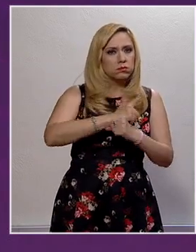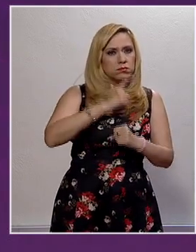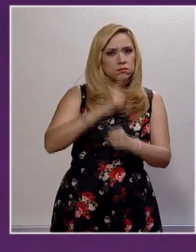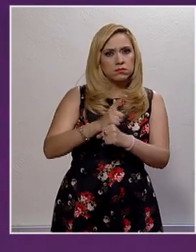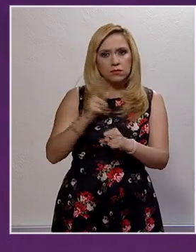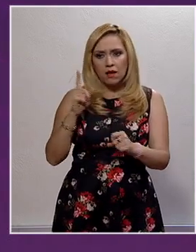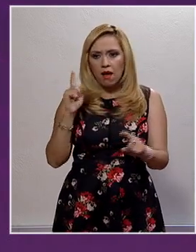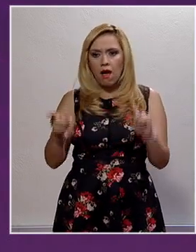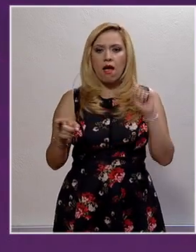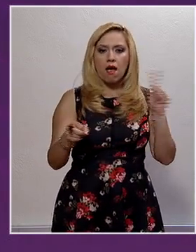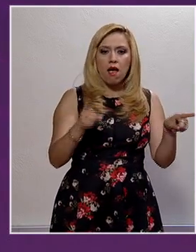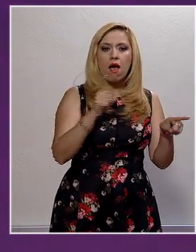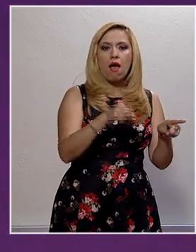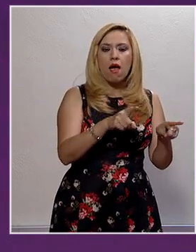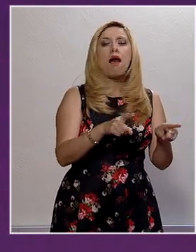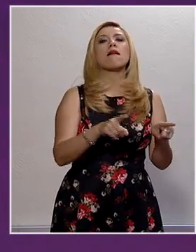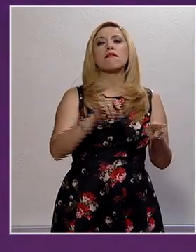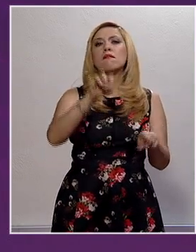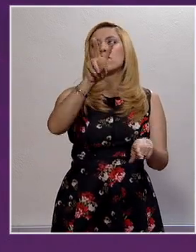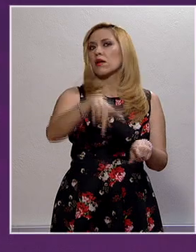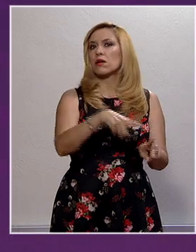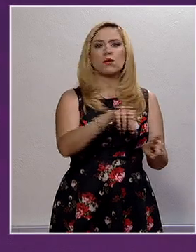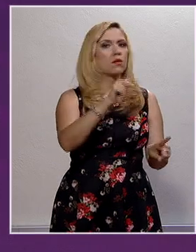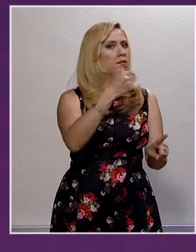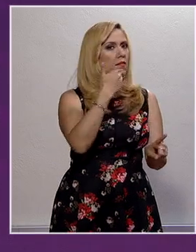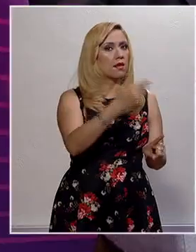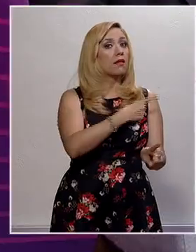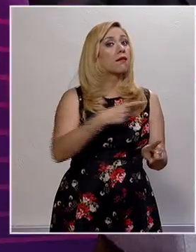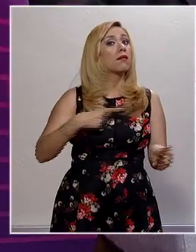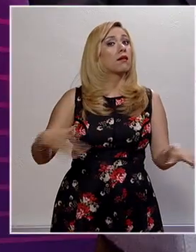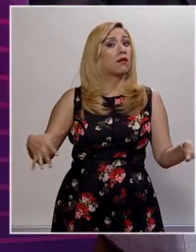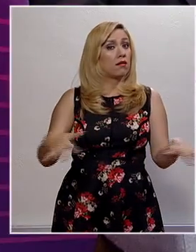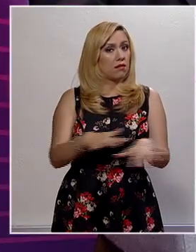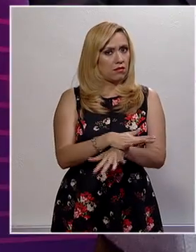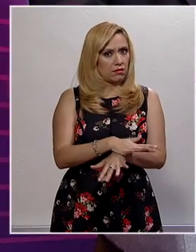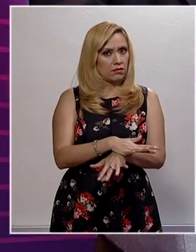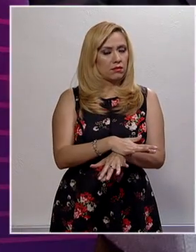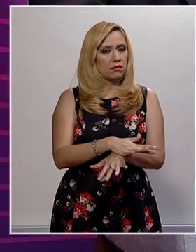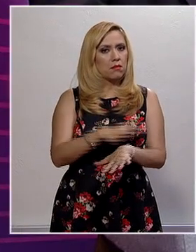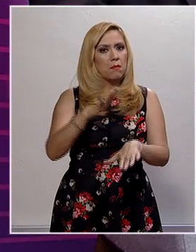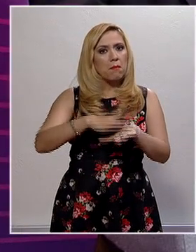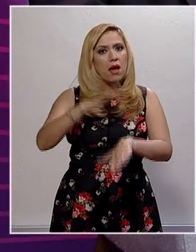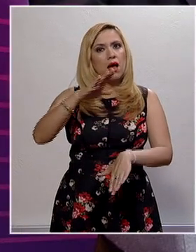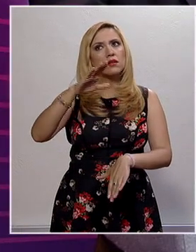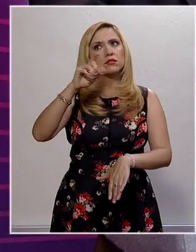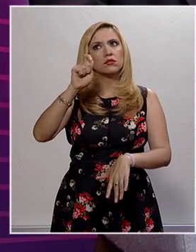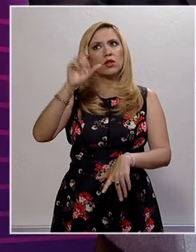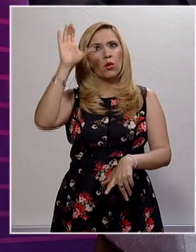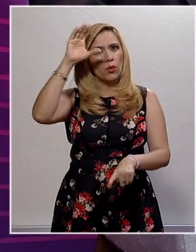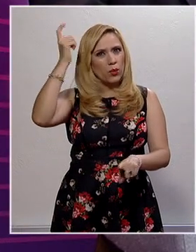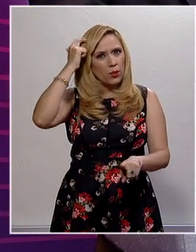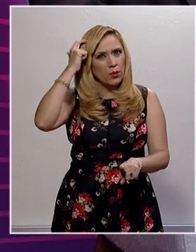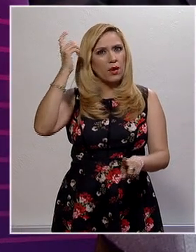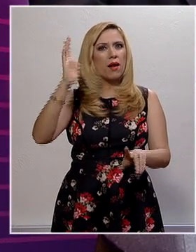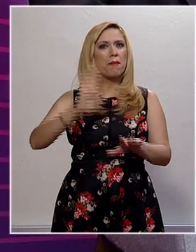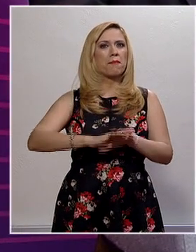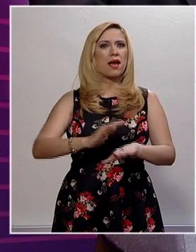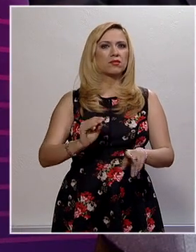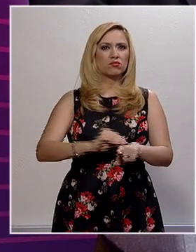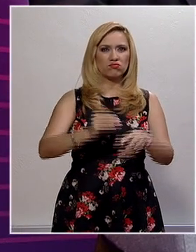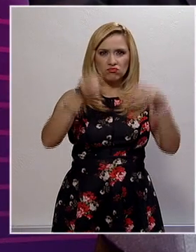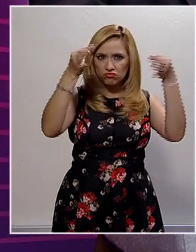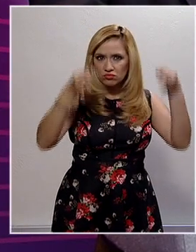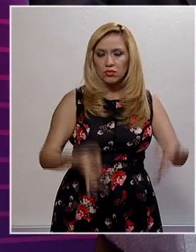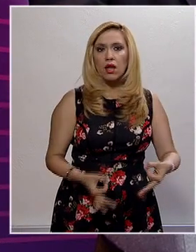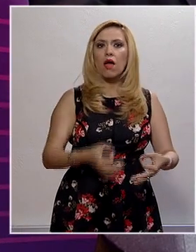identificándolos y afirmando que esto no es correcto y que tiene que cambiar, o sea, a un nivel más cultural y más arraigado es importante. En cuanto